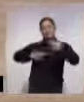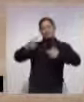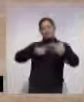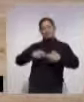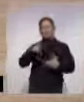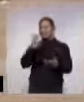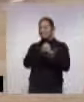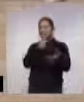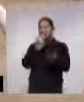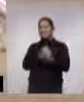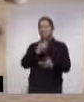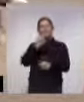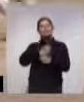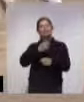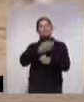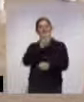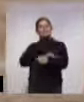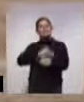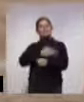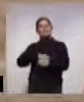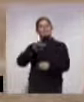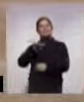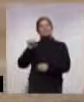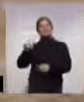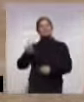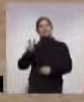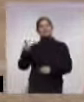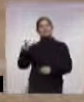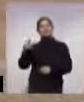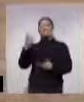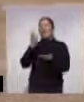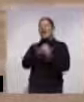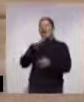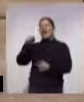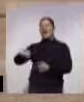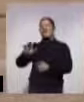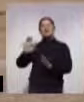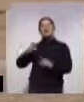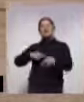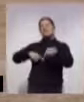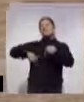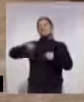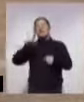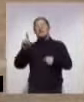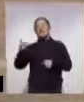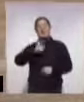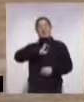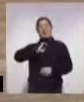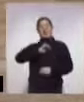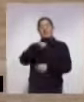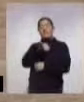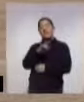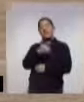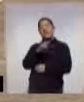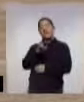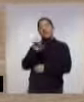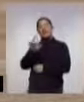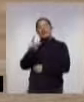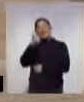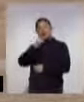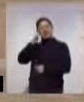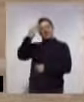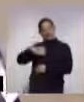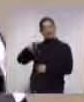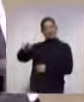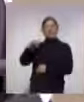en la agonía del segundo tiempo de Leandro Villegas dio a los felinos el pase a la fase semifinal. El entrenador Miguel Padilla Ramírez sabía que era